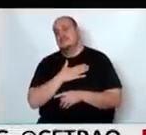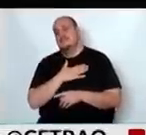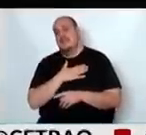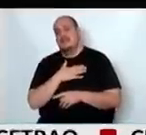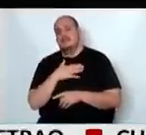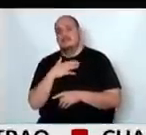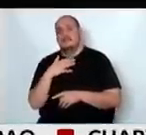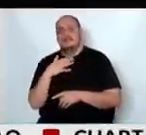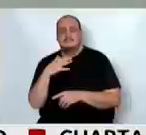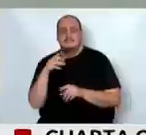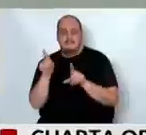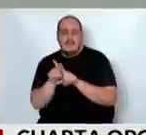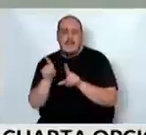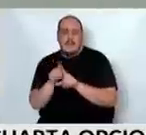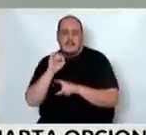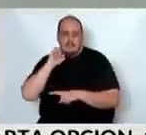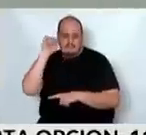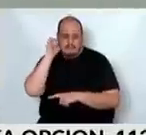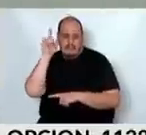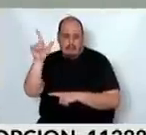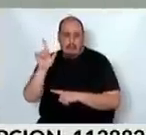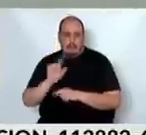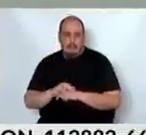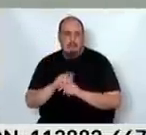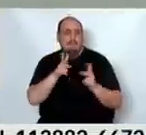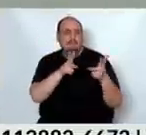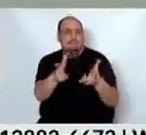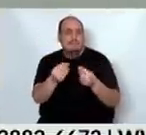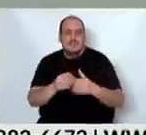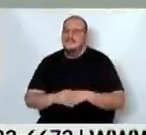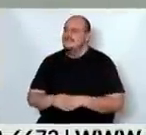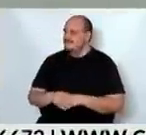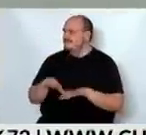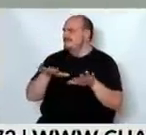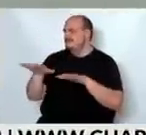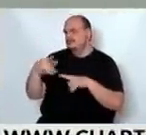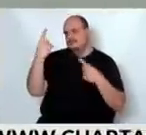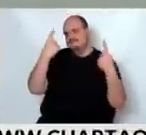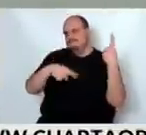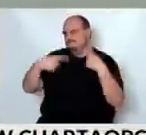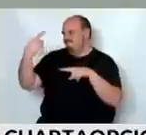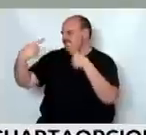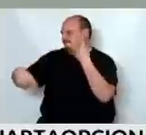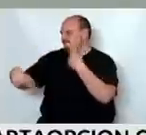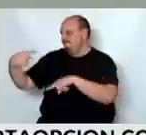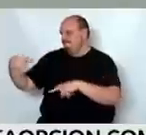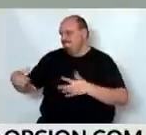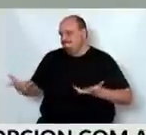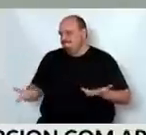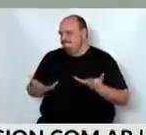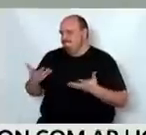le dirías? Uf. Es que son todos casos diferentes. Justamente rodearme